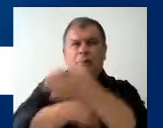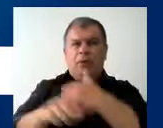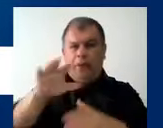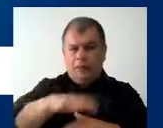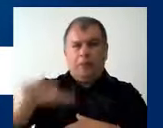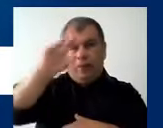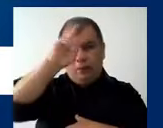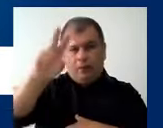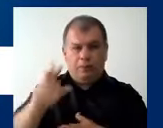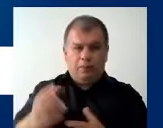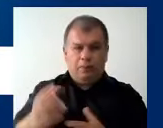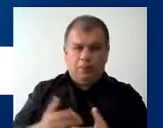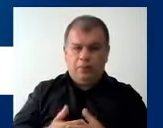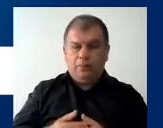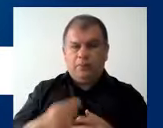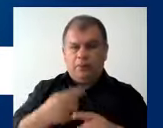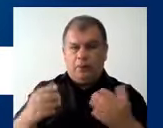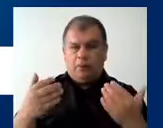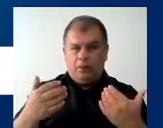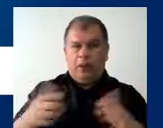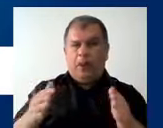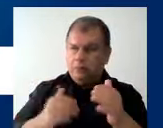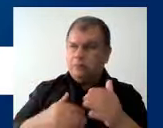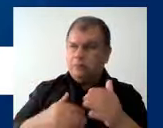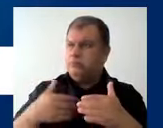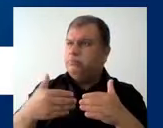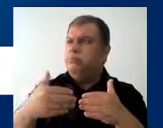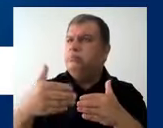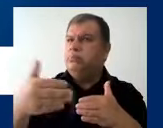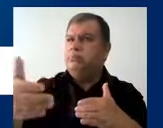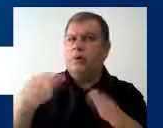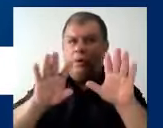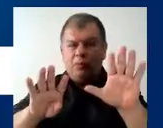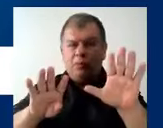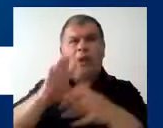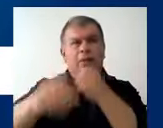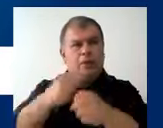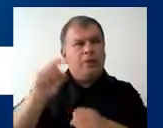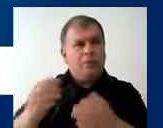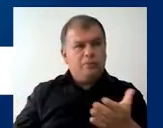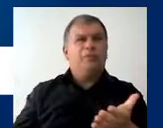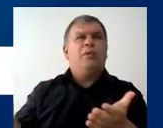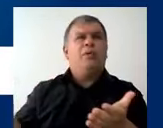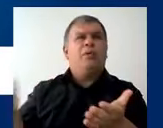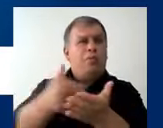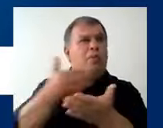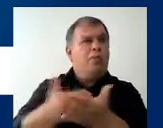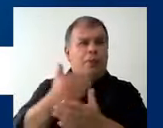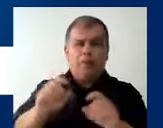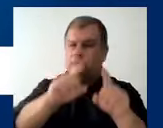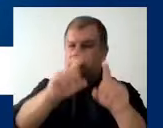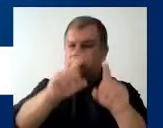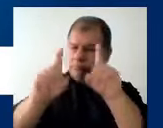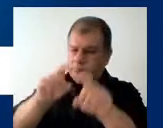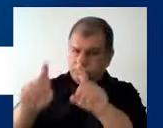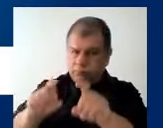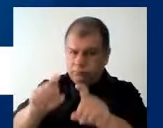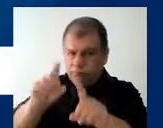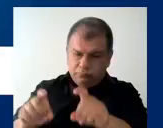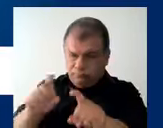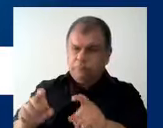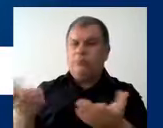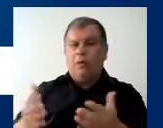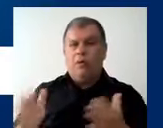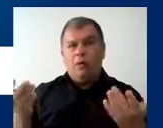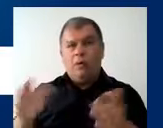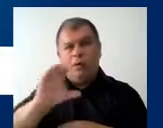Perú, pero ya ha pasado 9 años y necesitamos nosotros realizar una nueva encuesta o